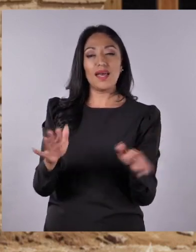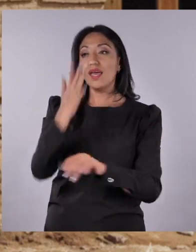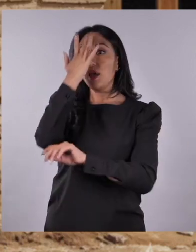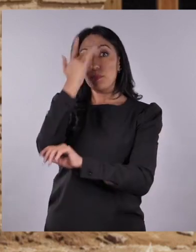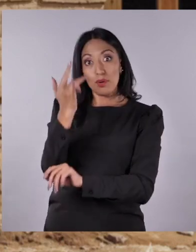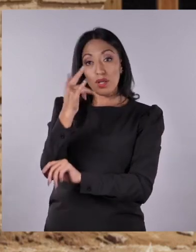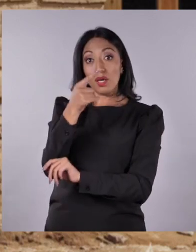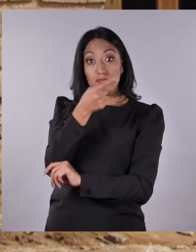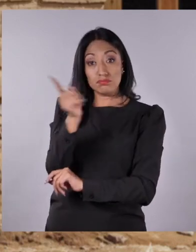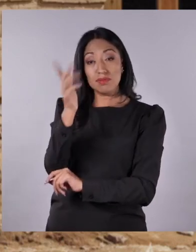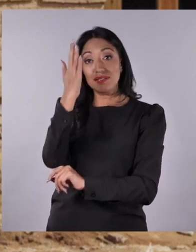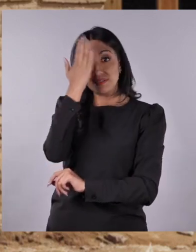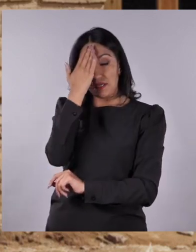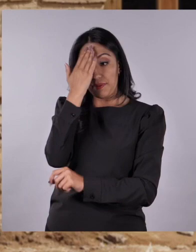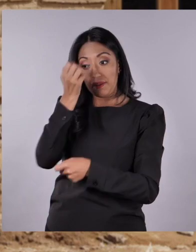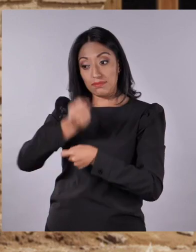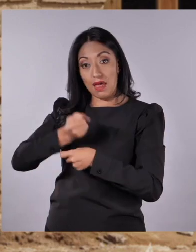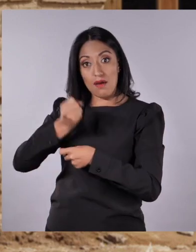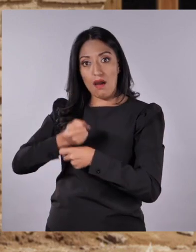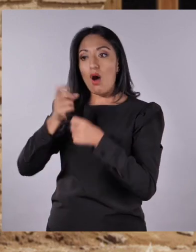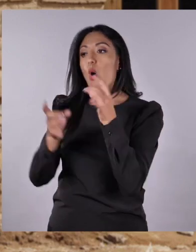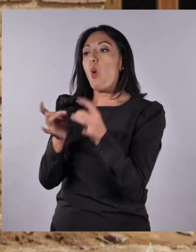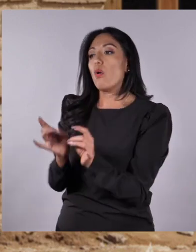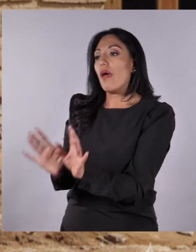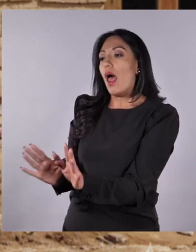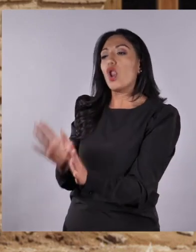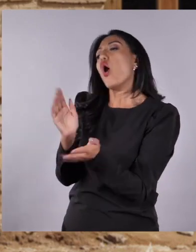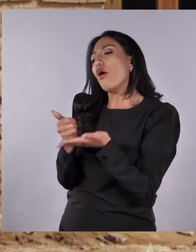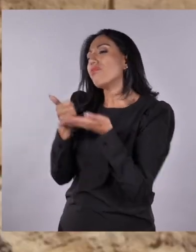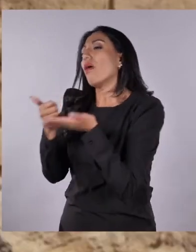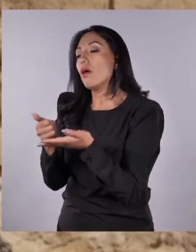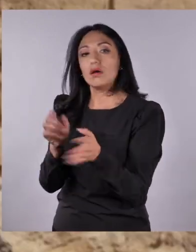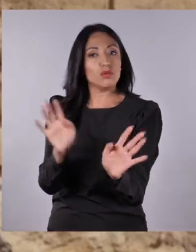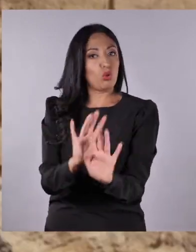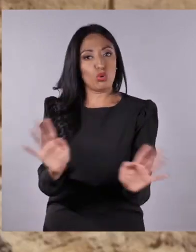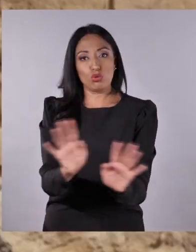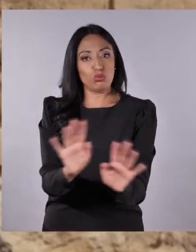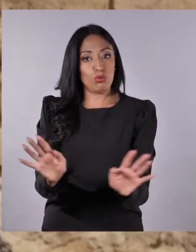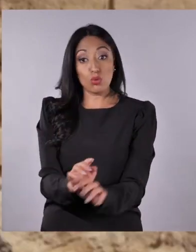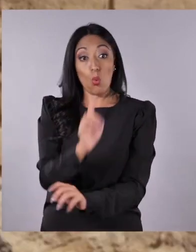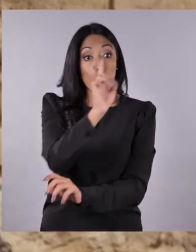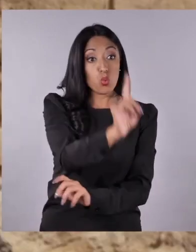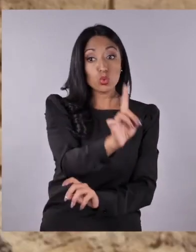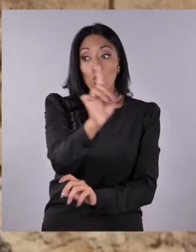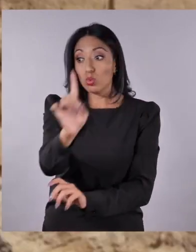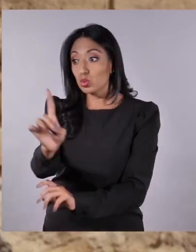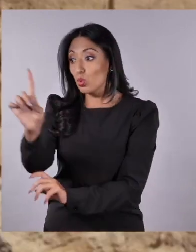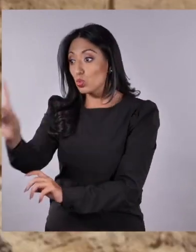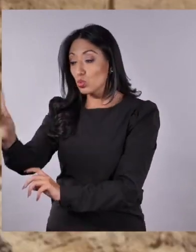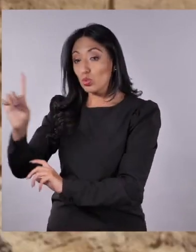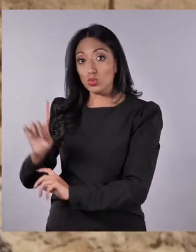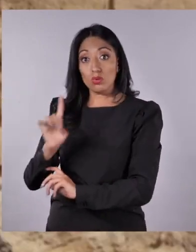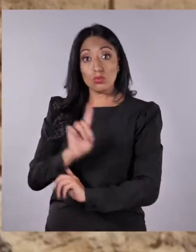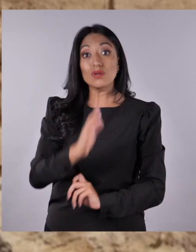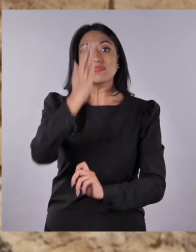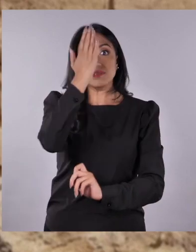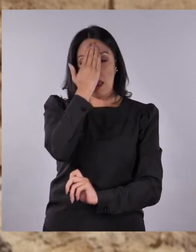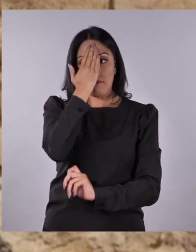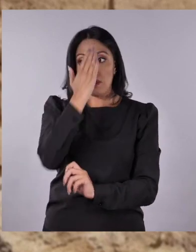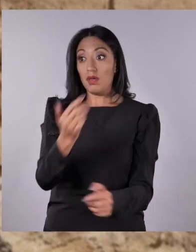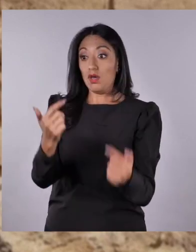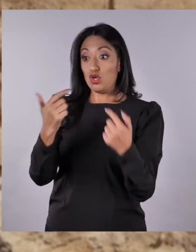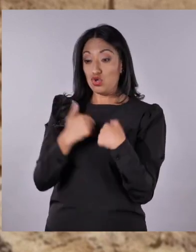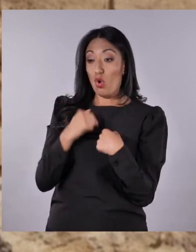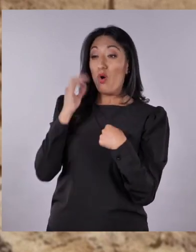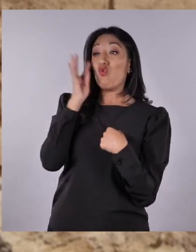Porque todos saben que no es trabajo regalado o un simple favor. Cada una de las personas que estamos aquí sabemos que si en algún